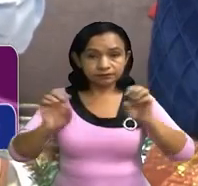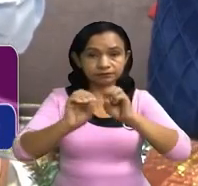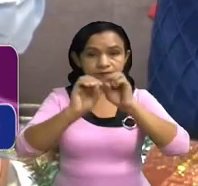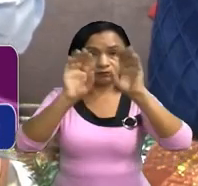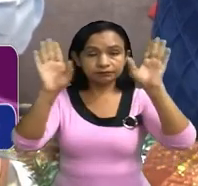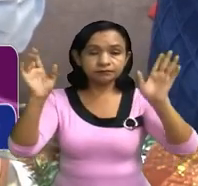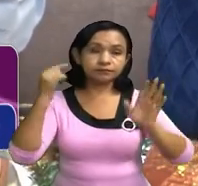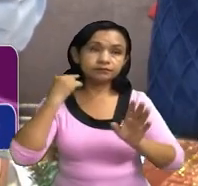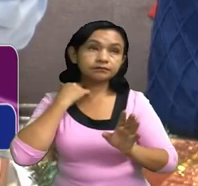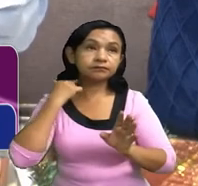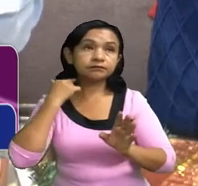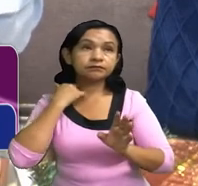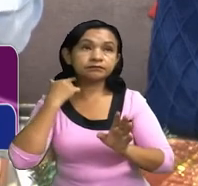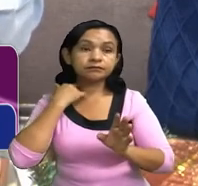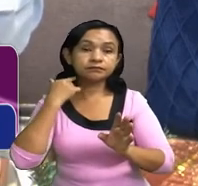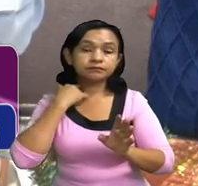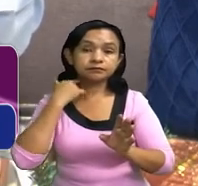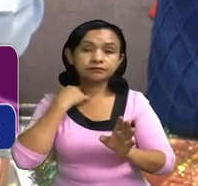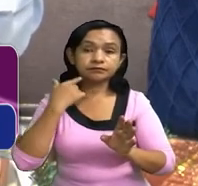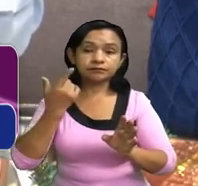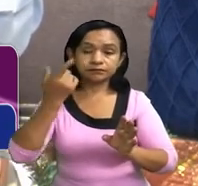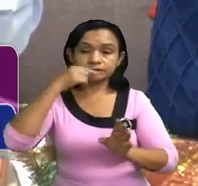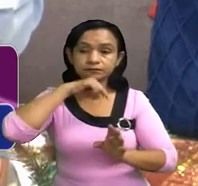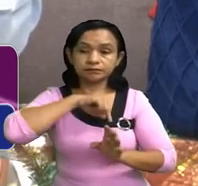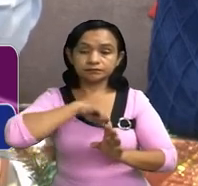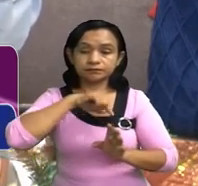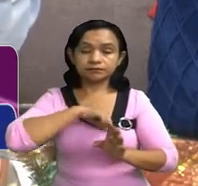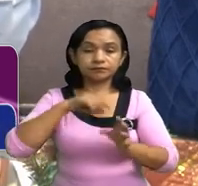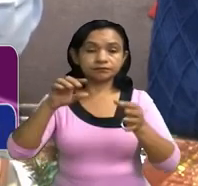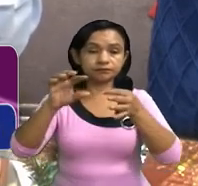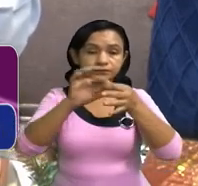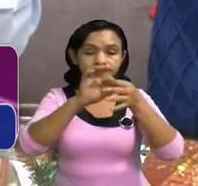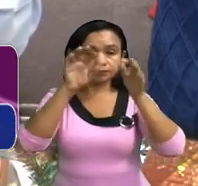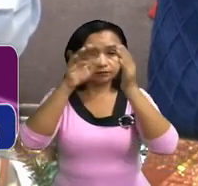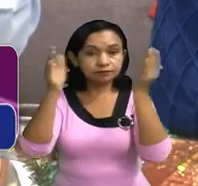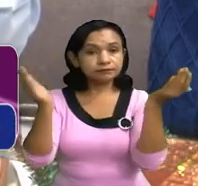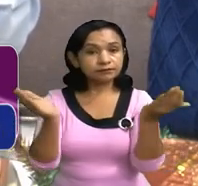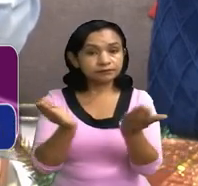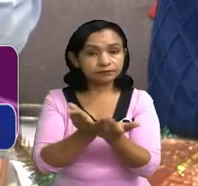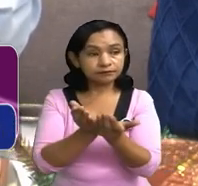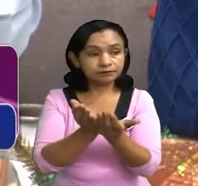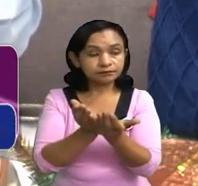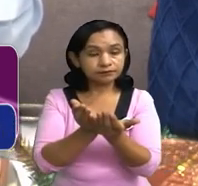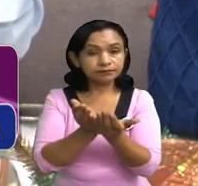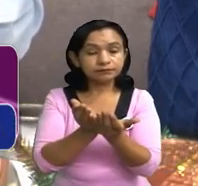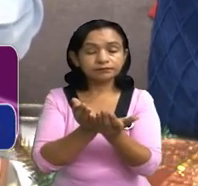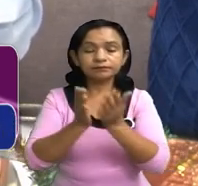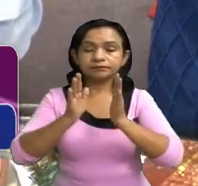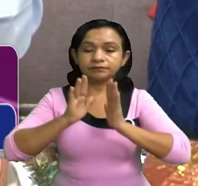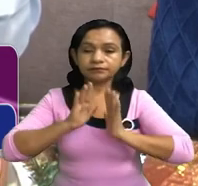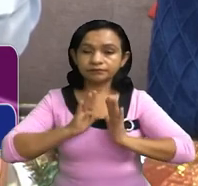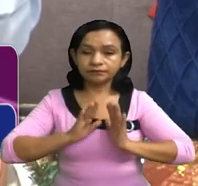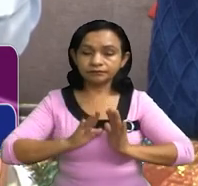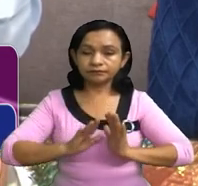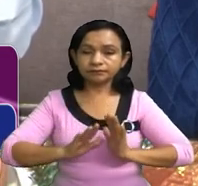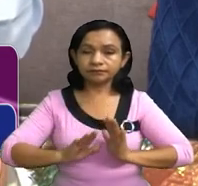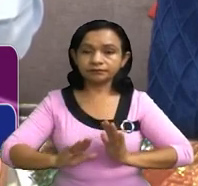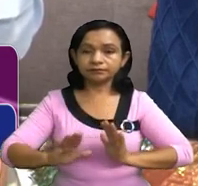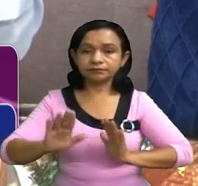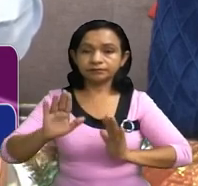mañana. Es la conciencia universal que descansa en la